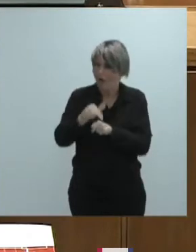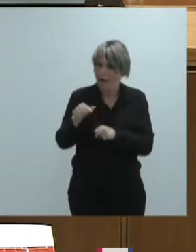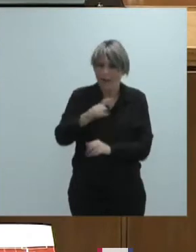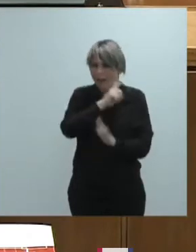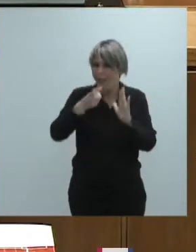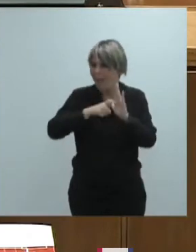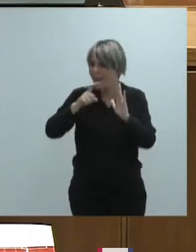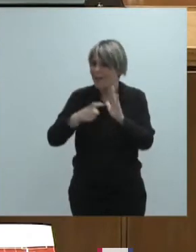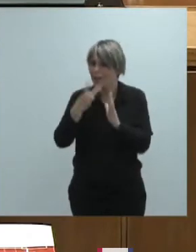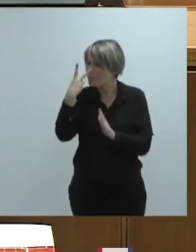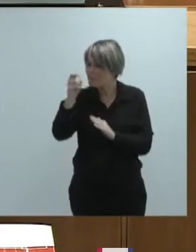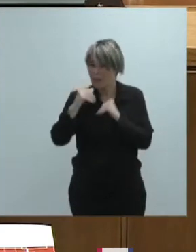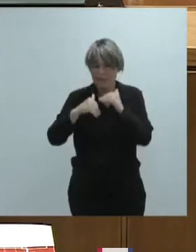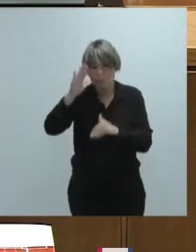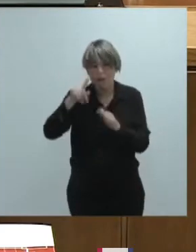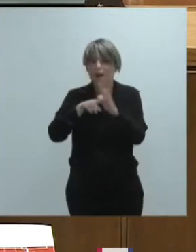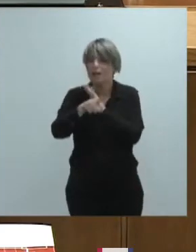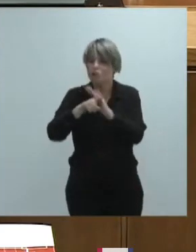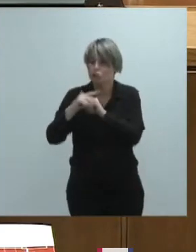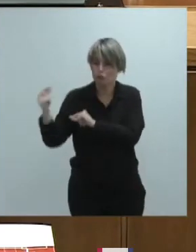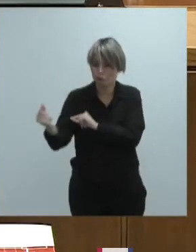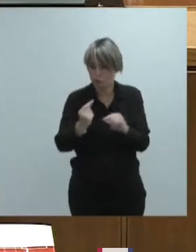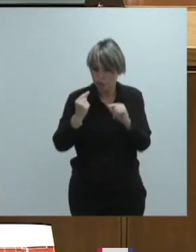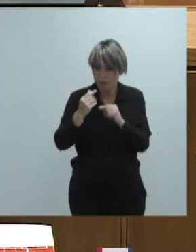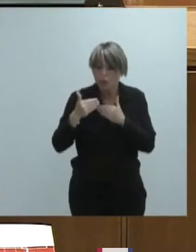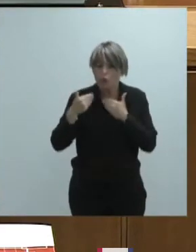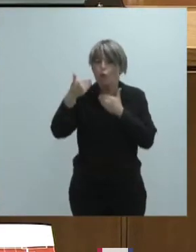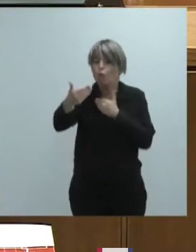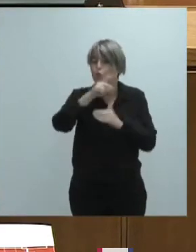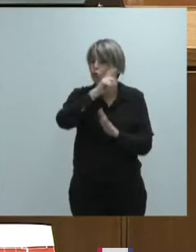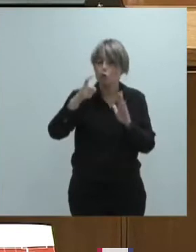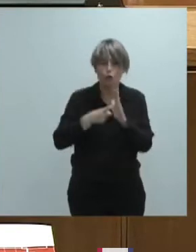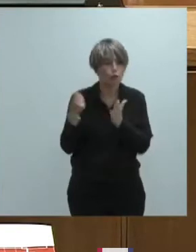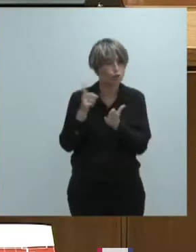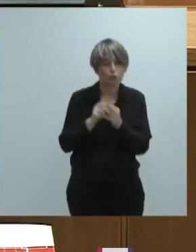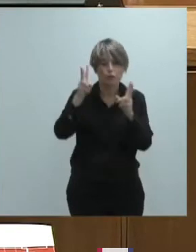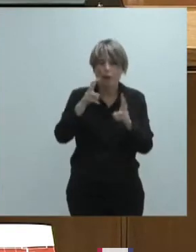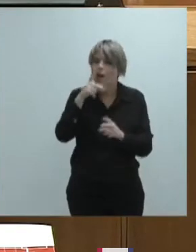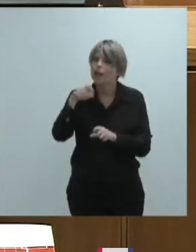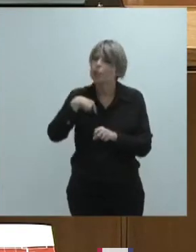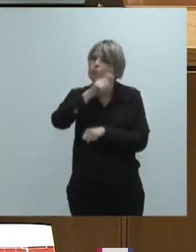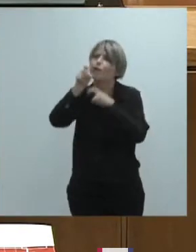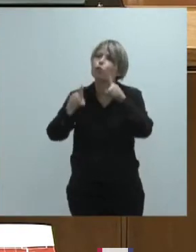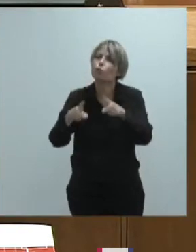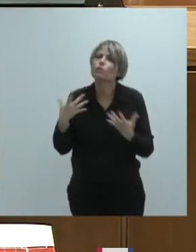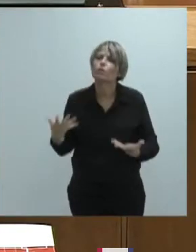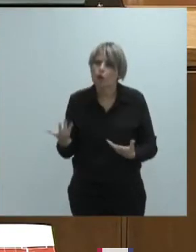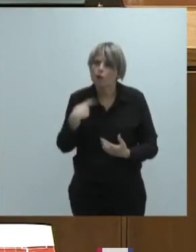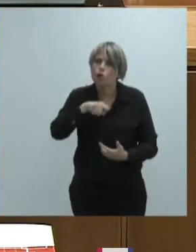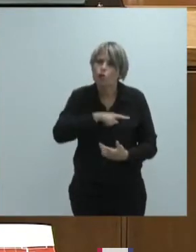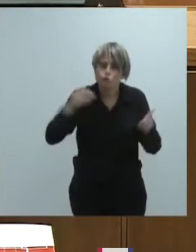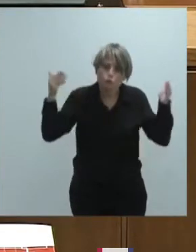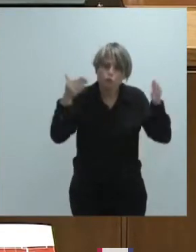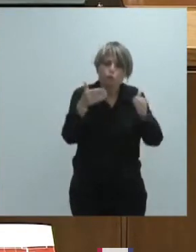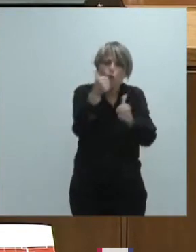ourense daude bestinvest demora mucho en ir y chico dirá esta caldera but embargo google uruguay ser reina y de